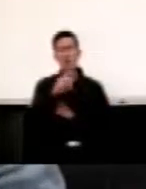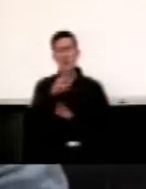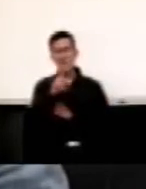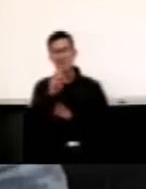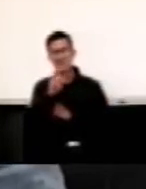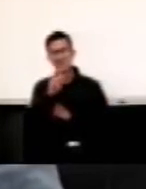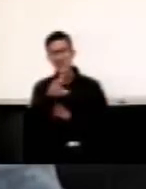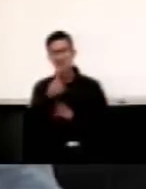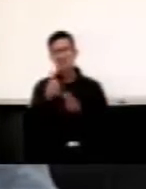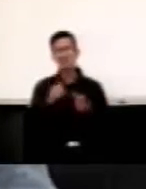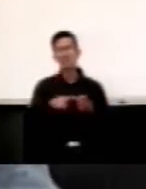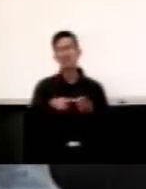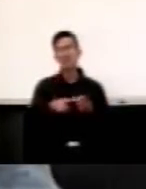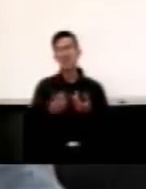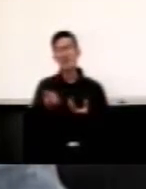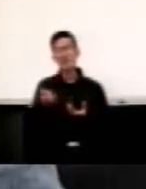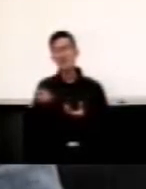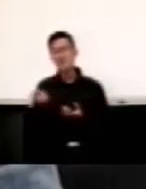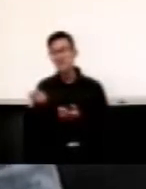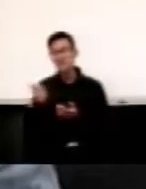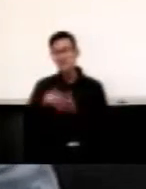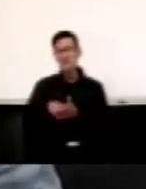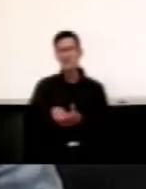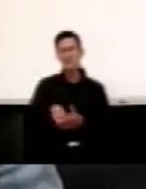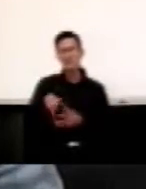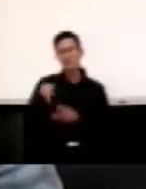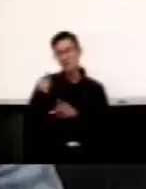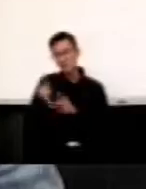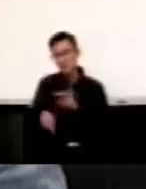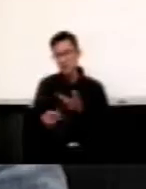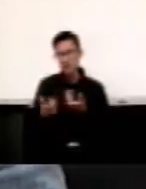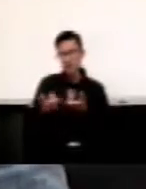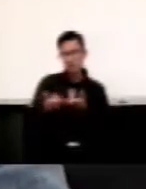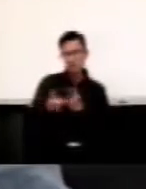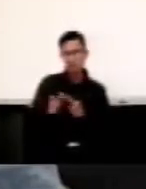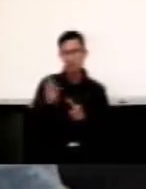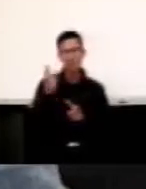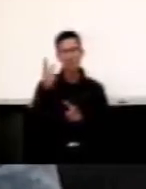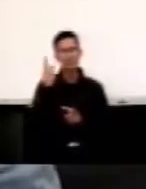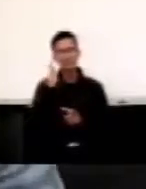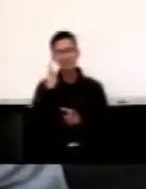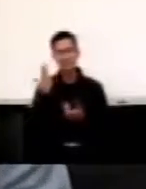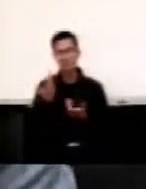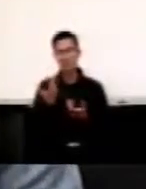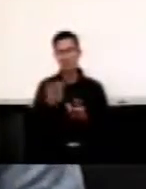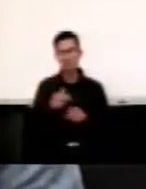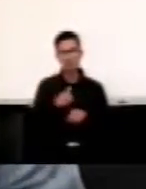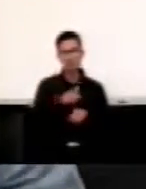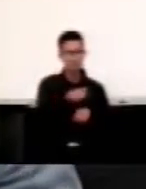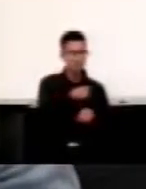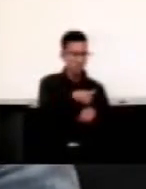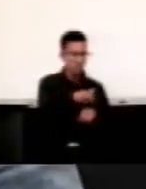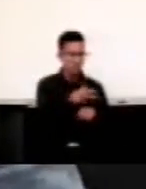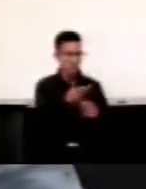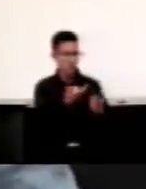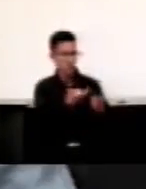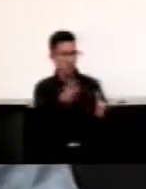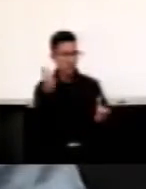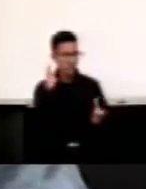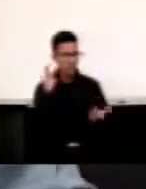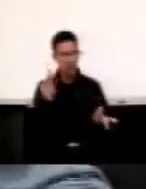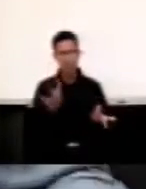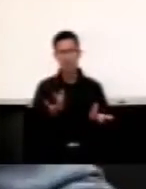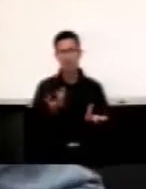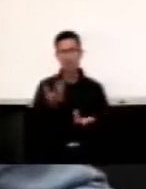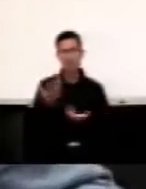la concentración del número de partidos, la fragmentación de los partidos, el número de partidos, el número efectivo de partidos y la